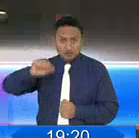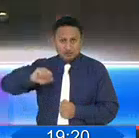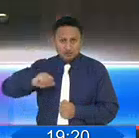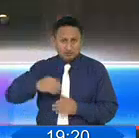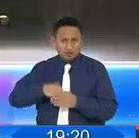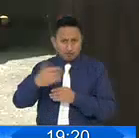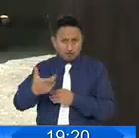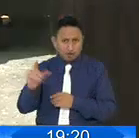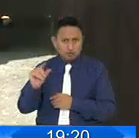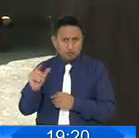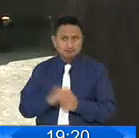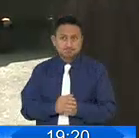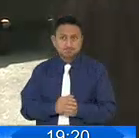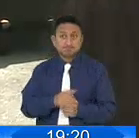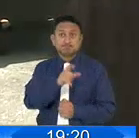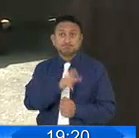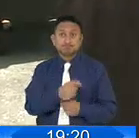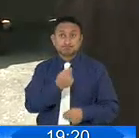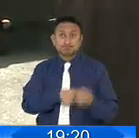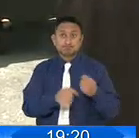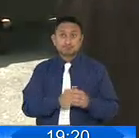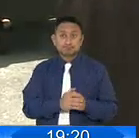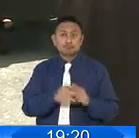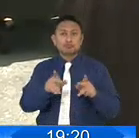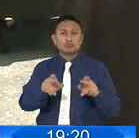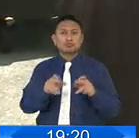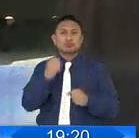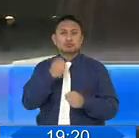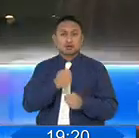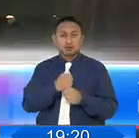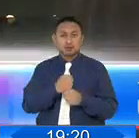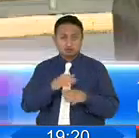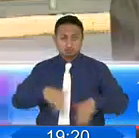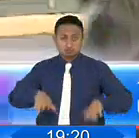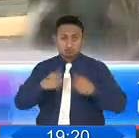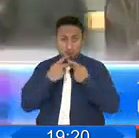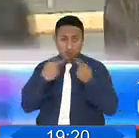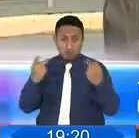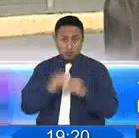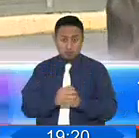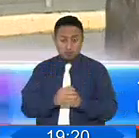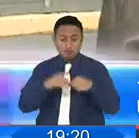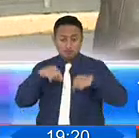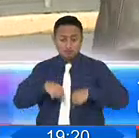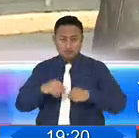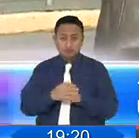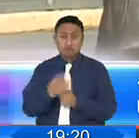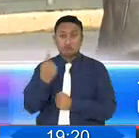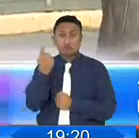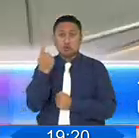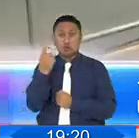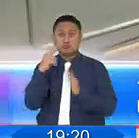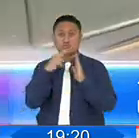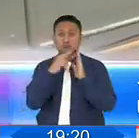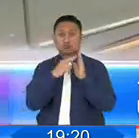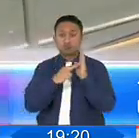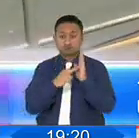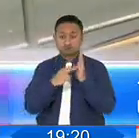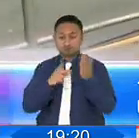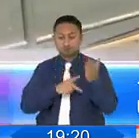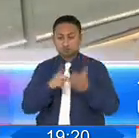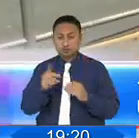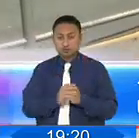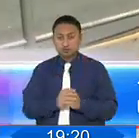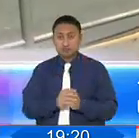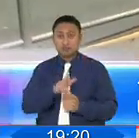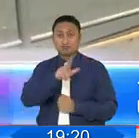afuera. Según los comerciantes, para adquirir un permiso de trabajo en el espacio público, se deben cumplir 11 requisitos y pagar valores que